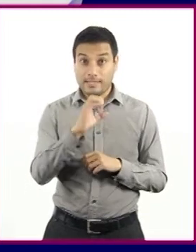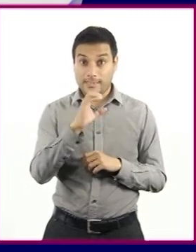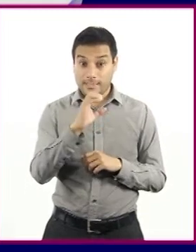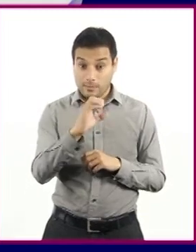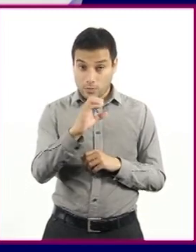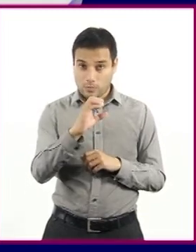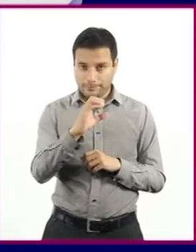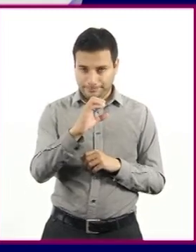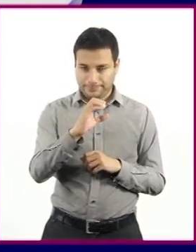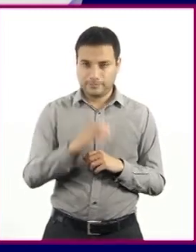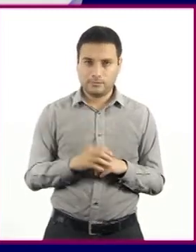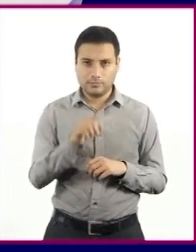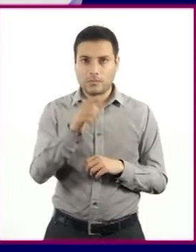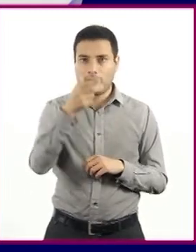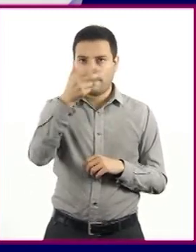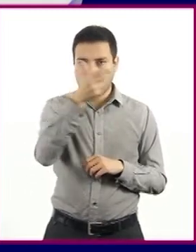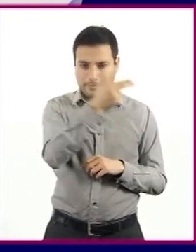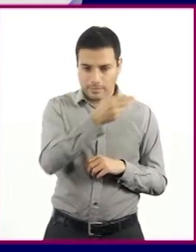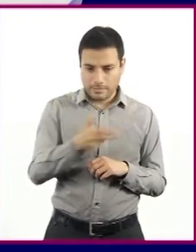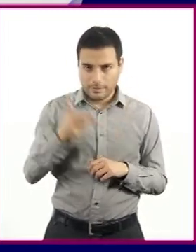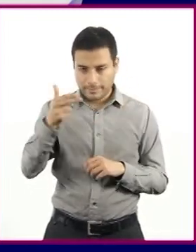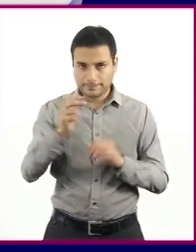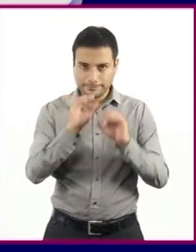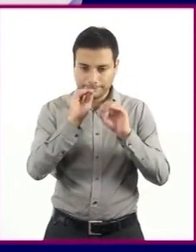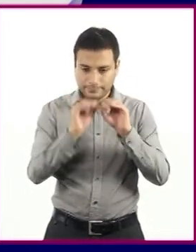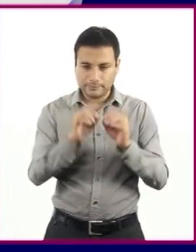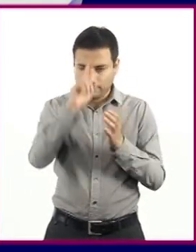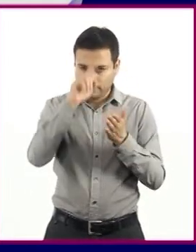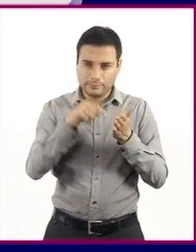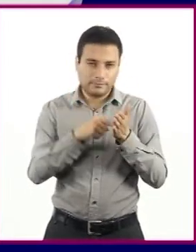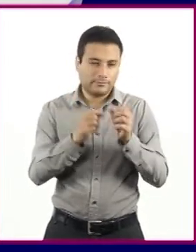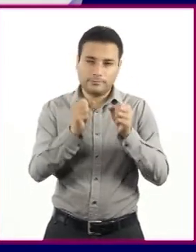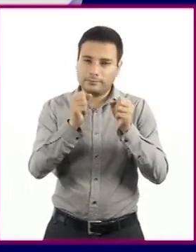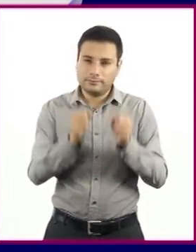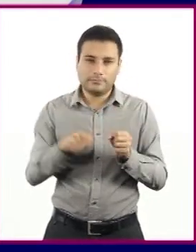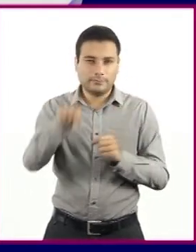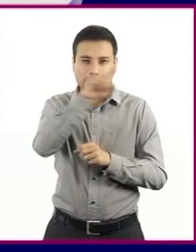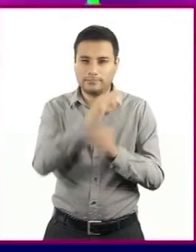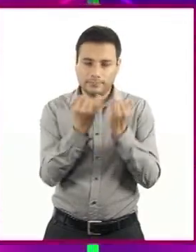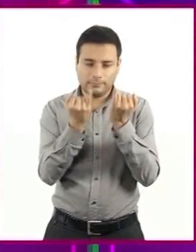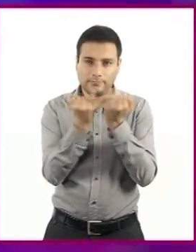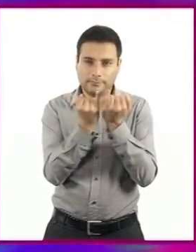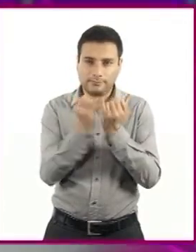formar pares de electrones. Estamos seguros que les quedó así.